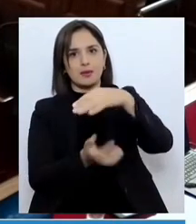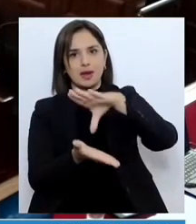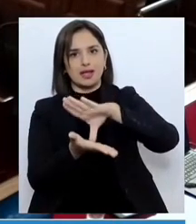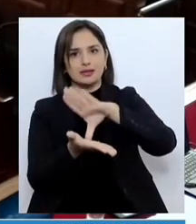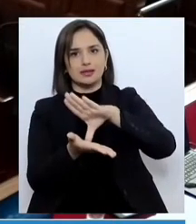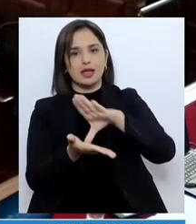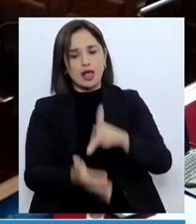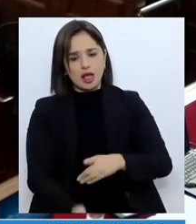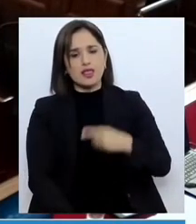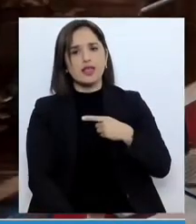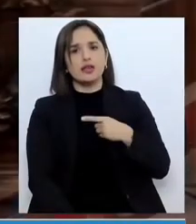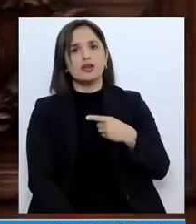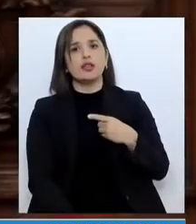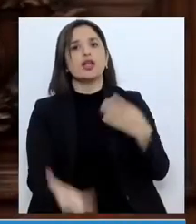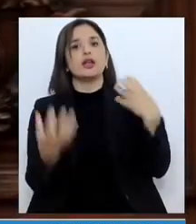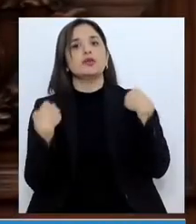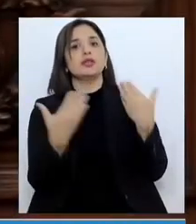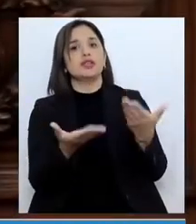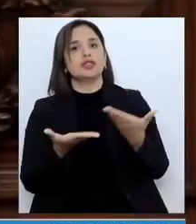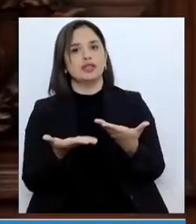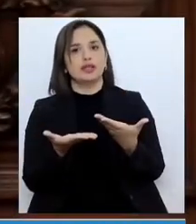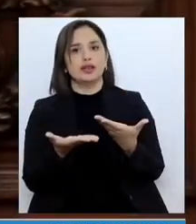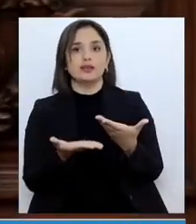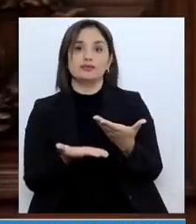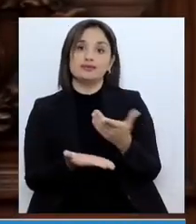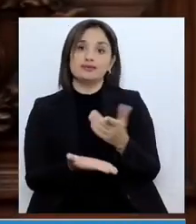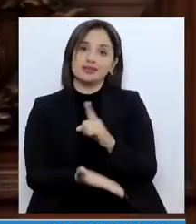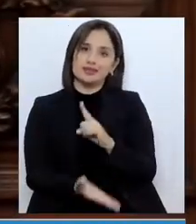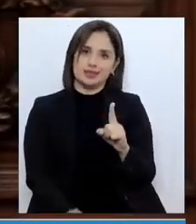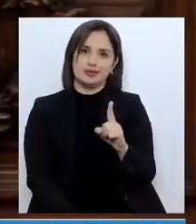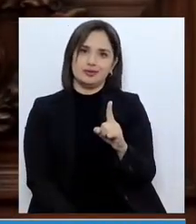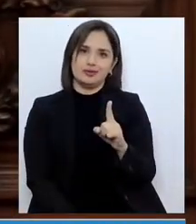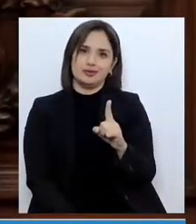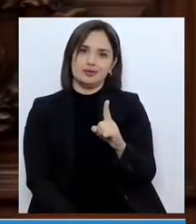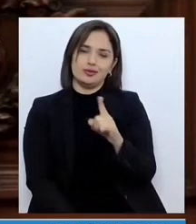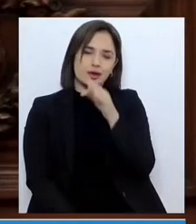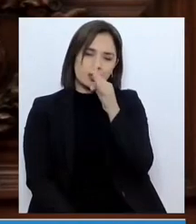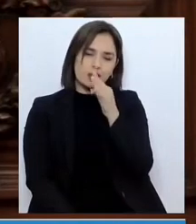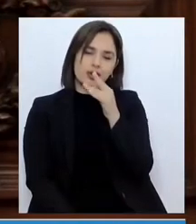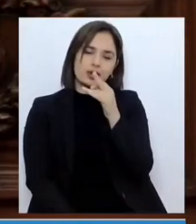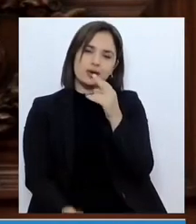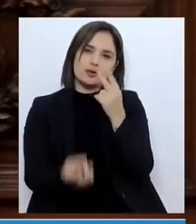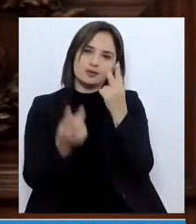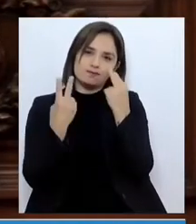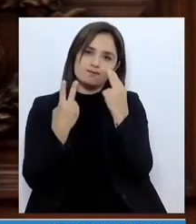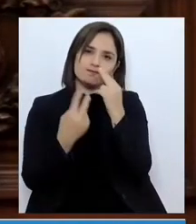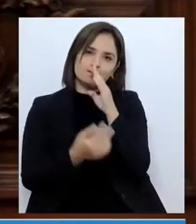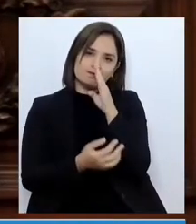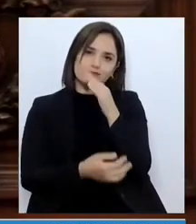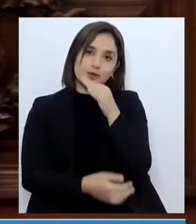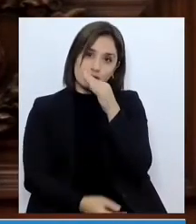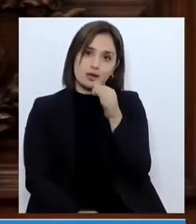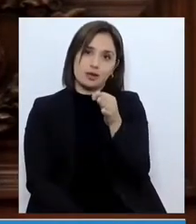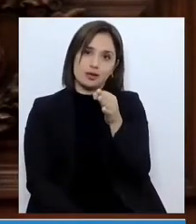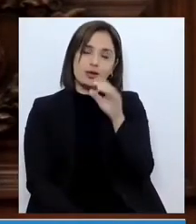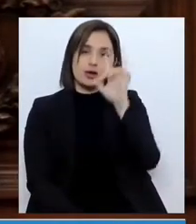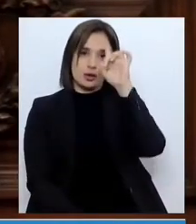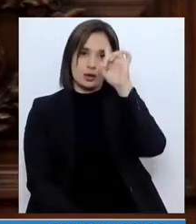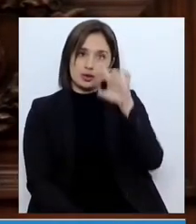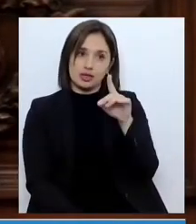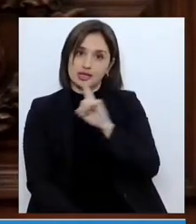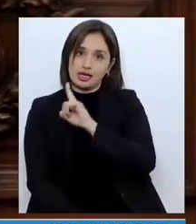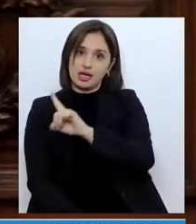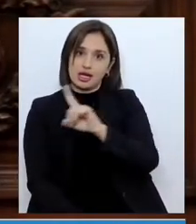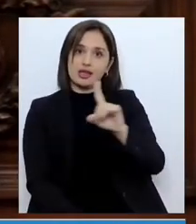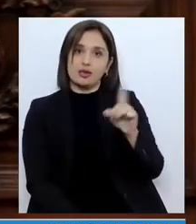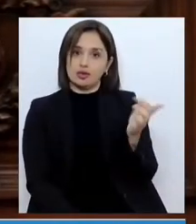la tarea. De lo contrario, lo digo con toda humildad y modestia, porque sé que cada uno de ustedes sabe muy